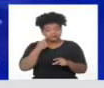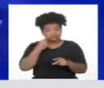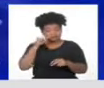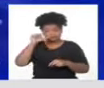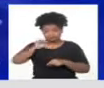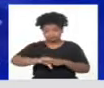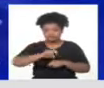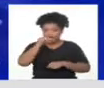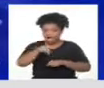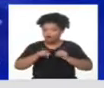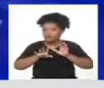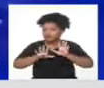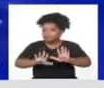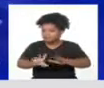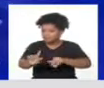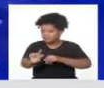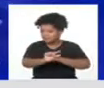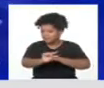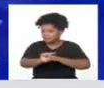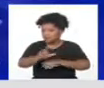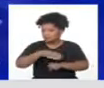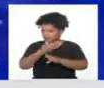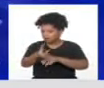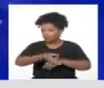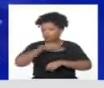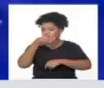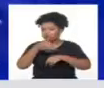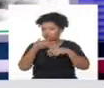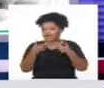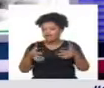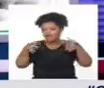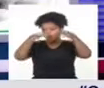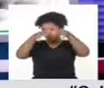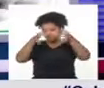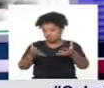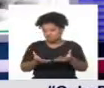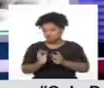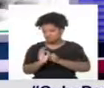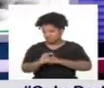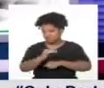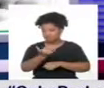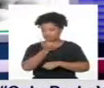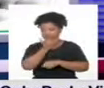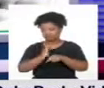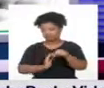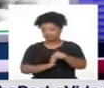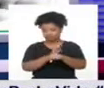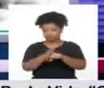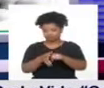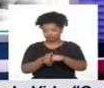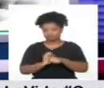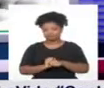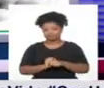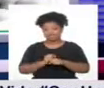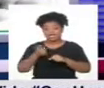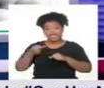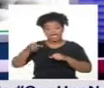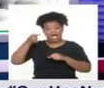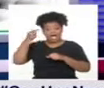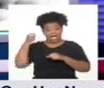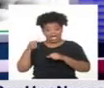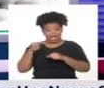la pausa habitual. Correcto. Antes de conocer la situación internacional debido al impacto de la COVID-19. Al cierre del día de ayer, la nación